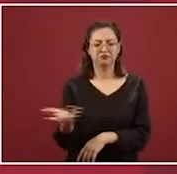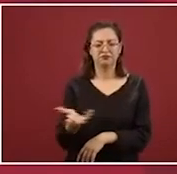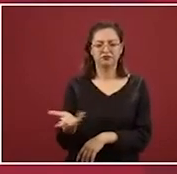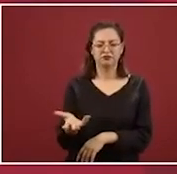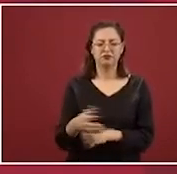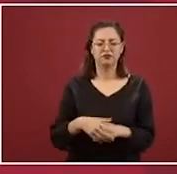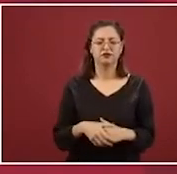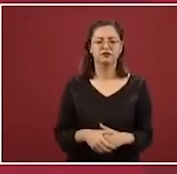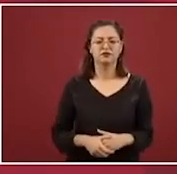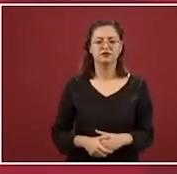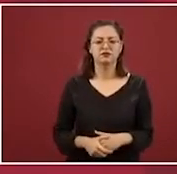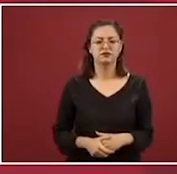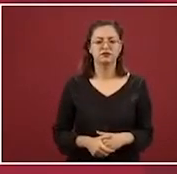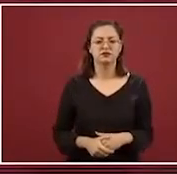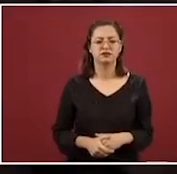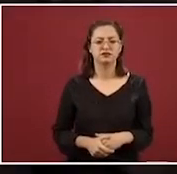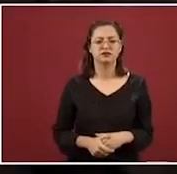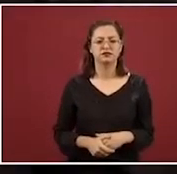Por eso